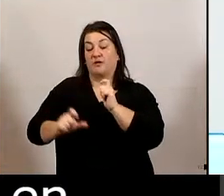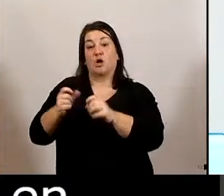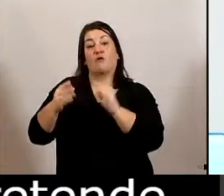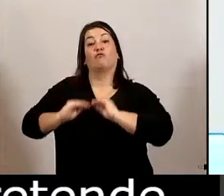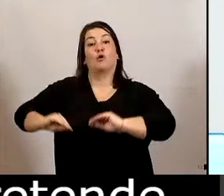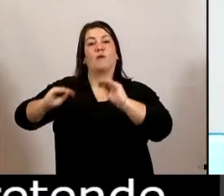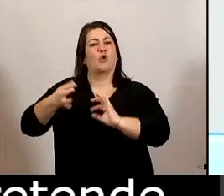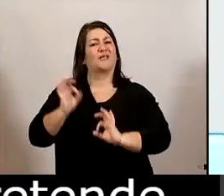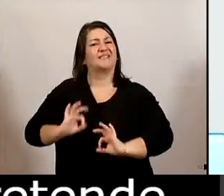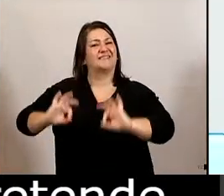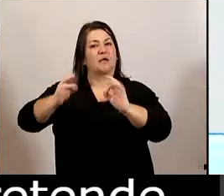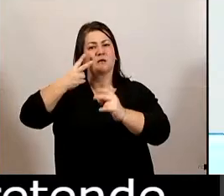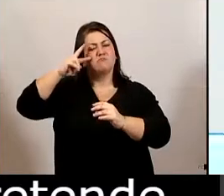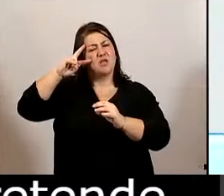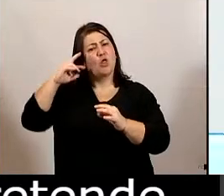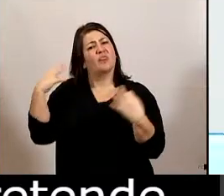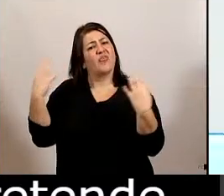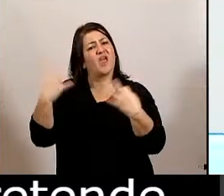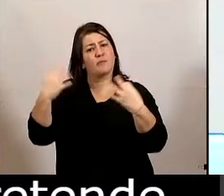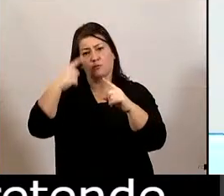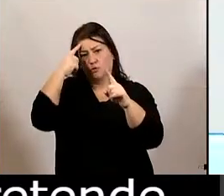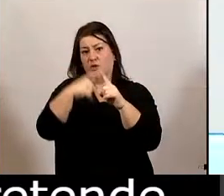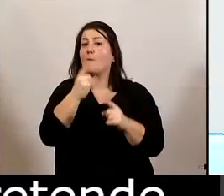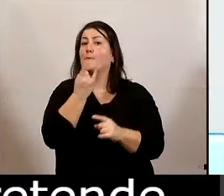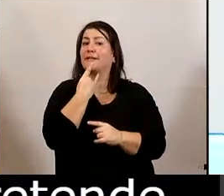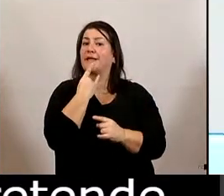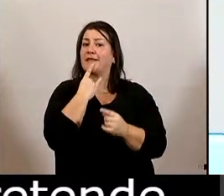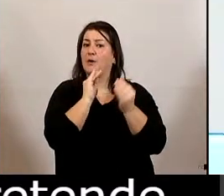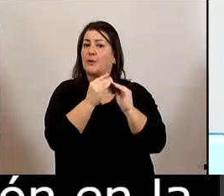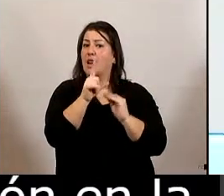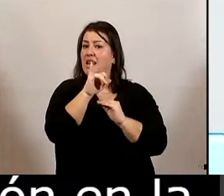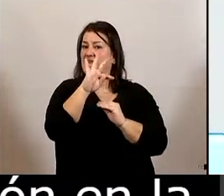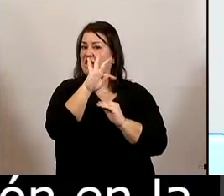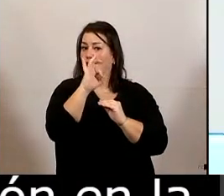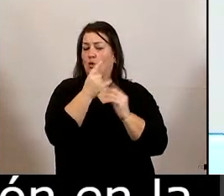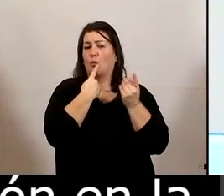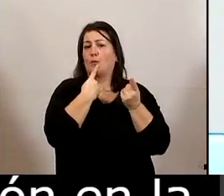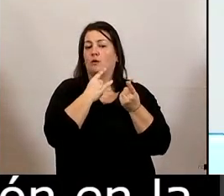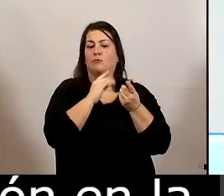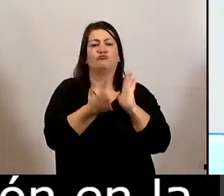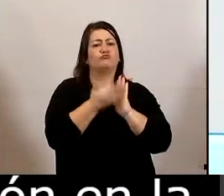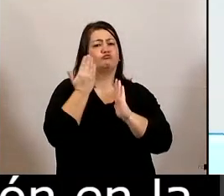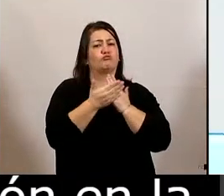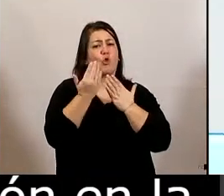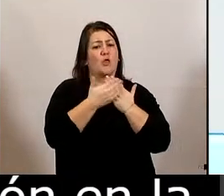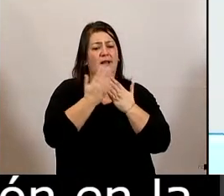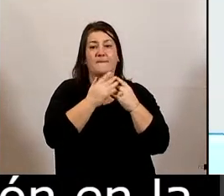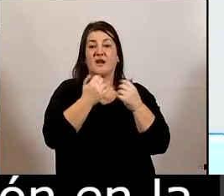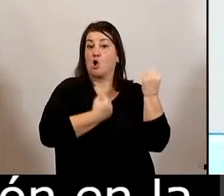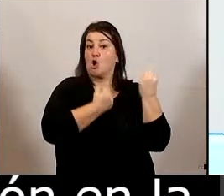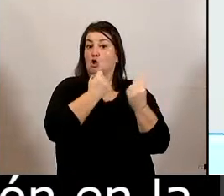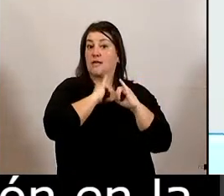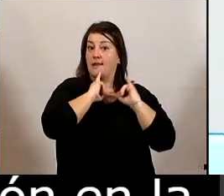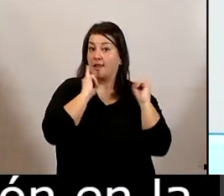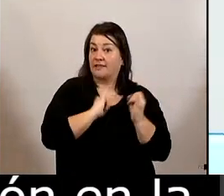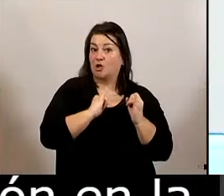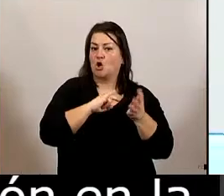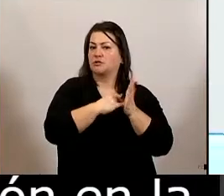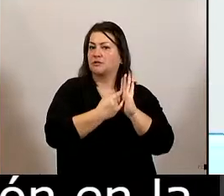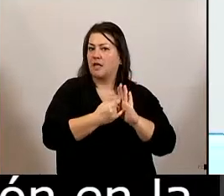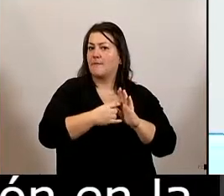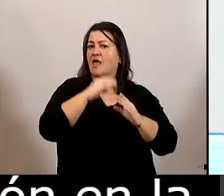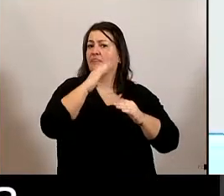una alta especialización en la fabricación de baterías de litio de última generación para vehículos eléctricos y sistemas